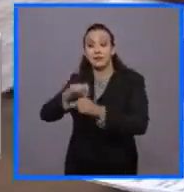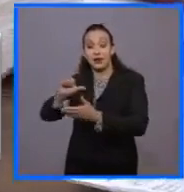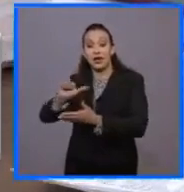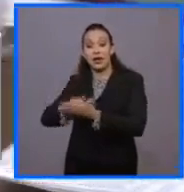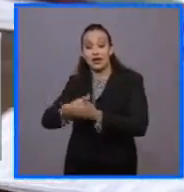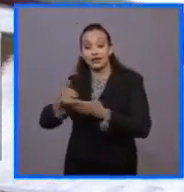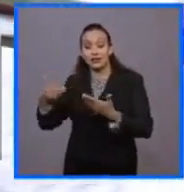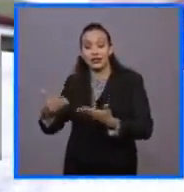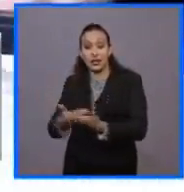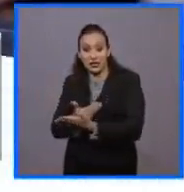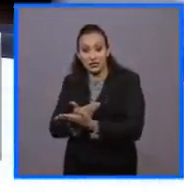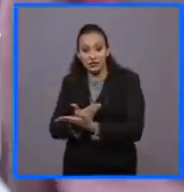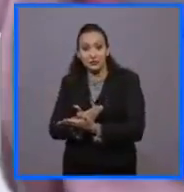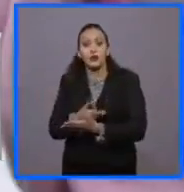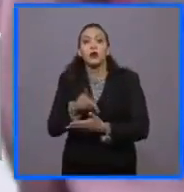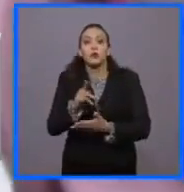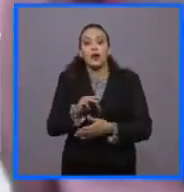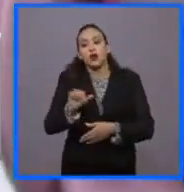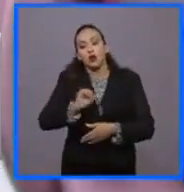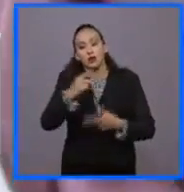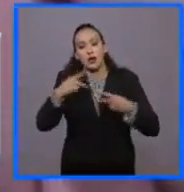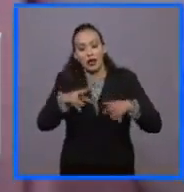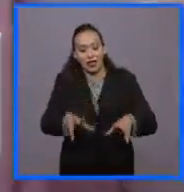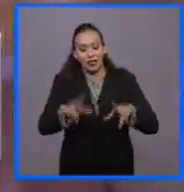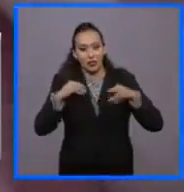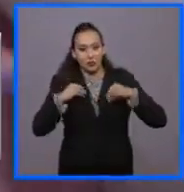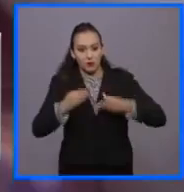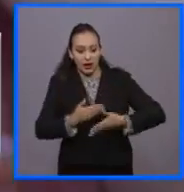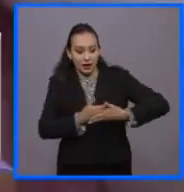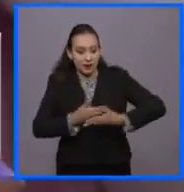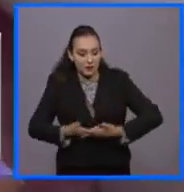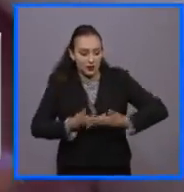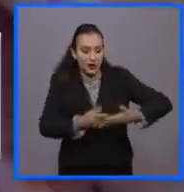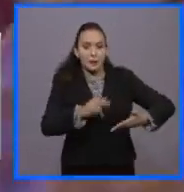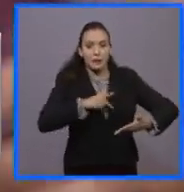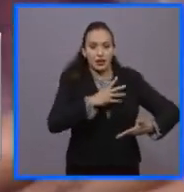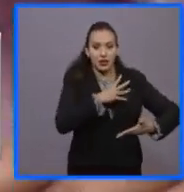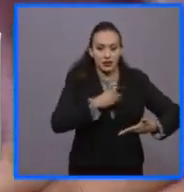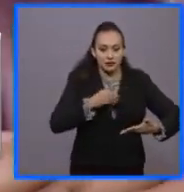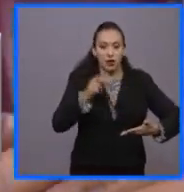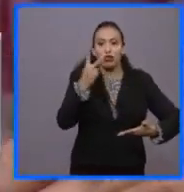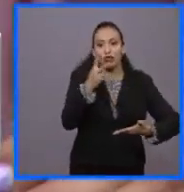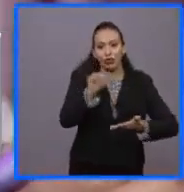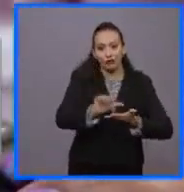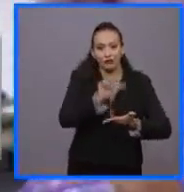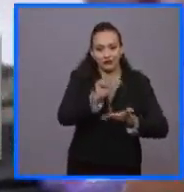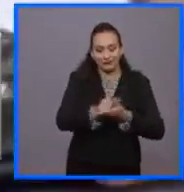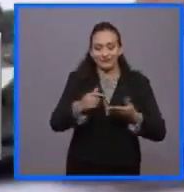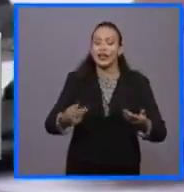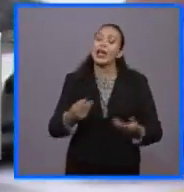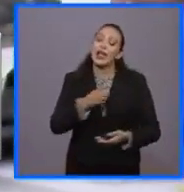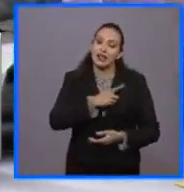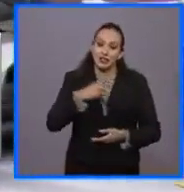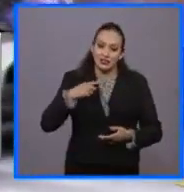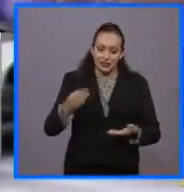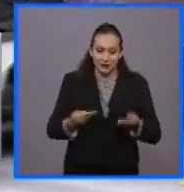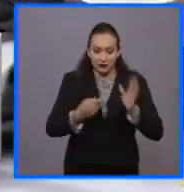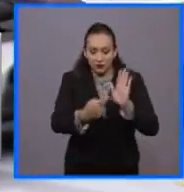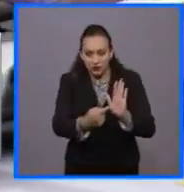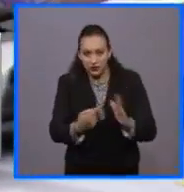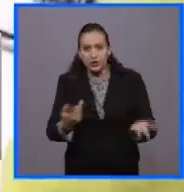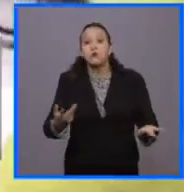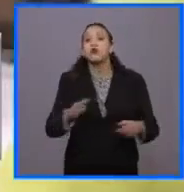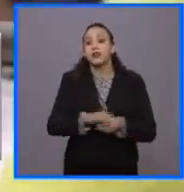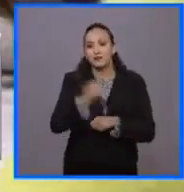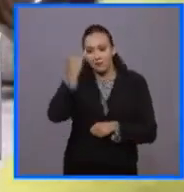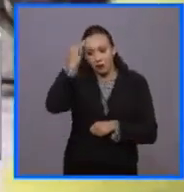los apellidos establecidos en la segunda acta, presentándose con ellos en el ámbito familiar, social y escolar. La sala